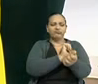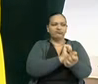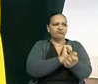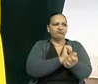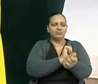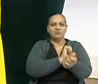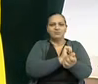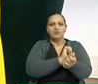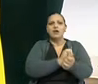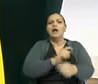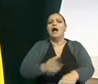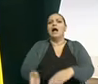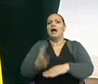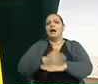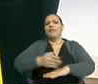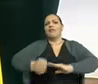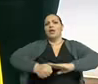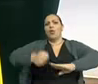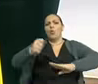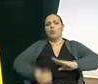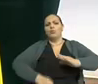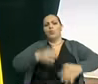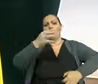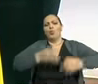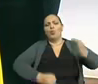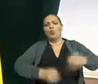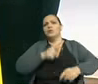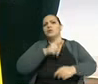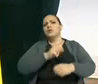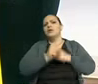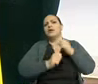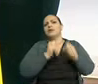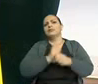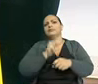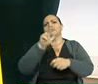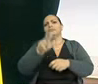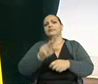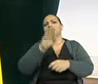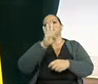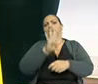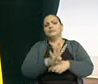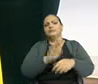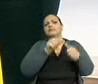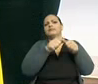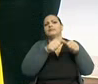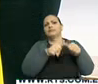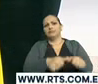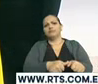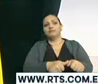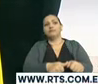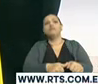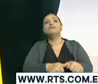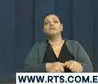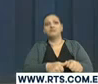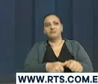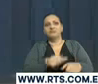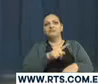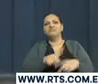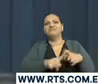cumple una sentencia de 34 años por el asesinato de un policía. Caramba.